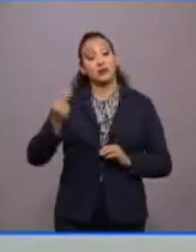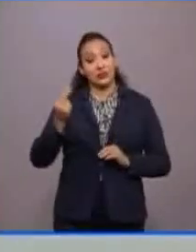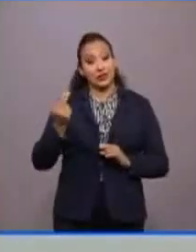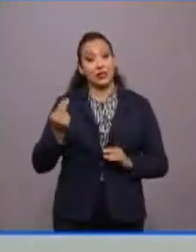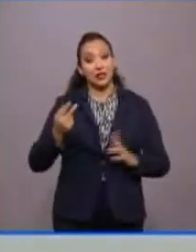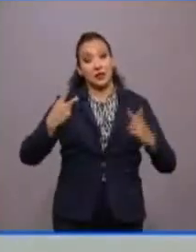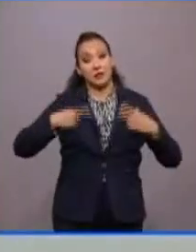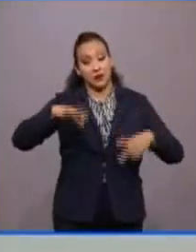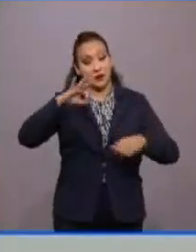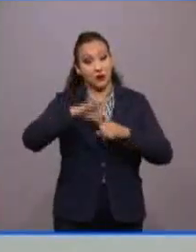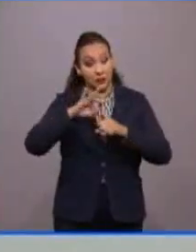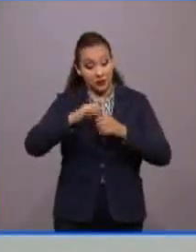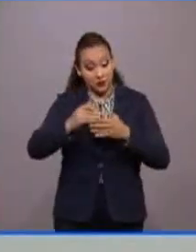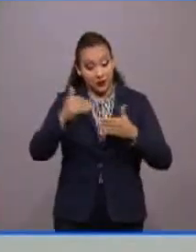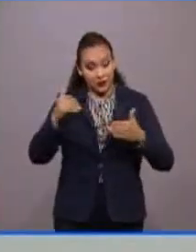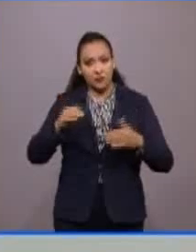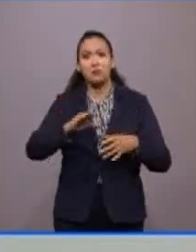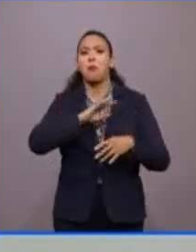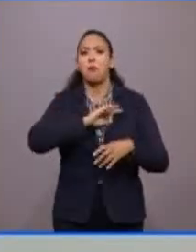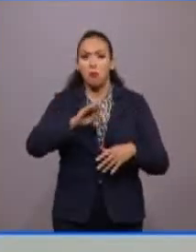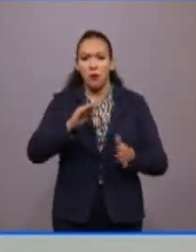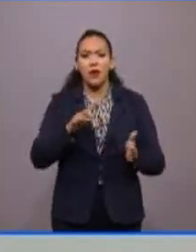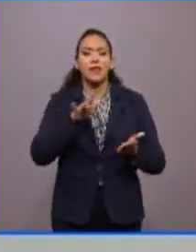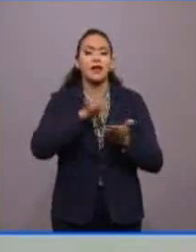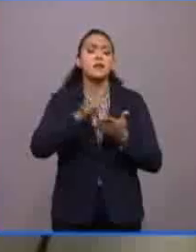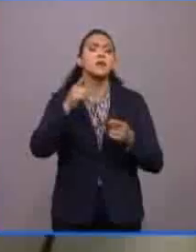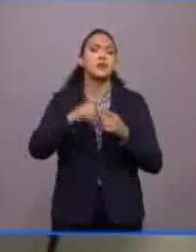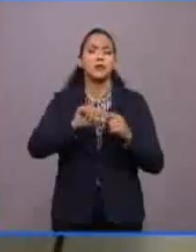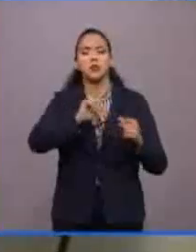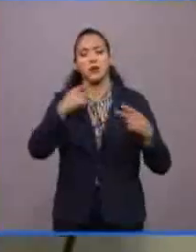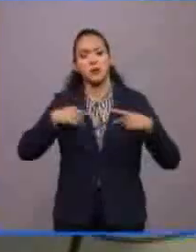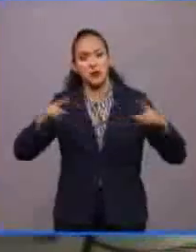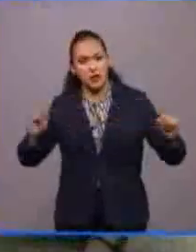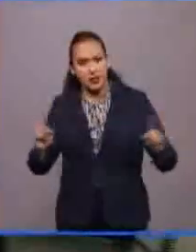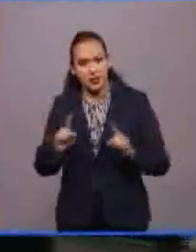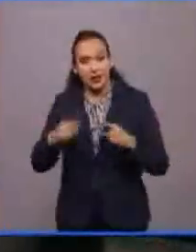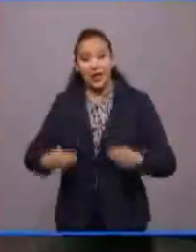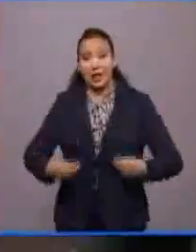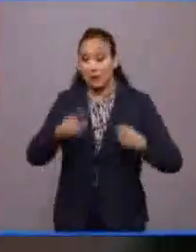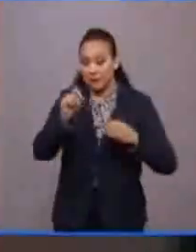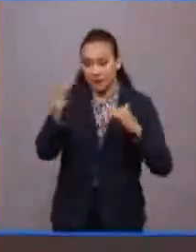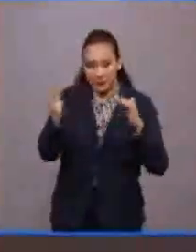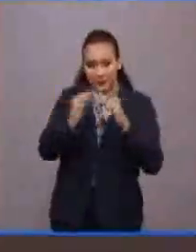que emita su voto anticipado podrá ser auxiliada por una persona que cohabite en su